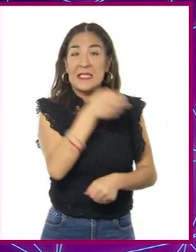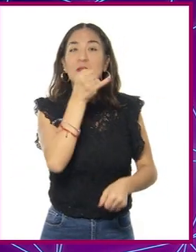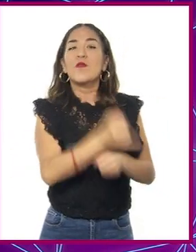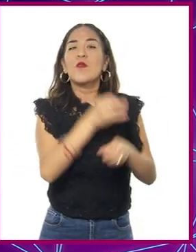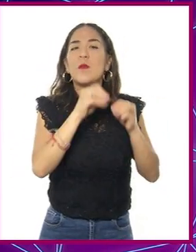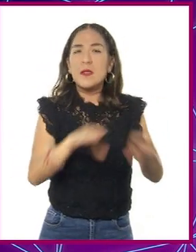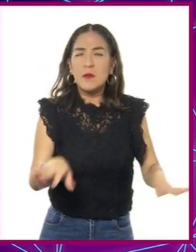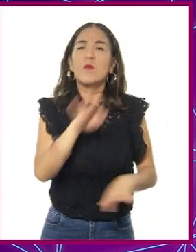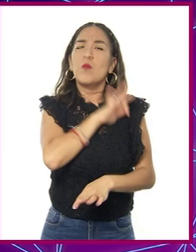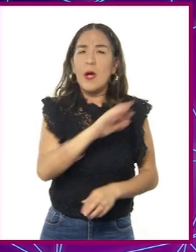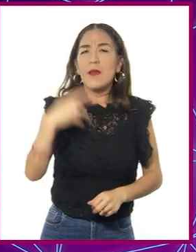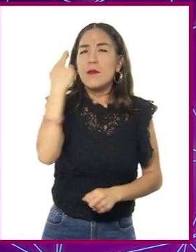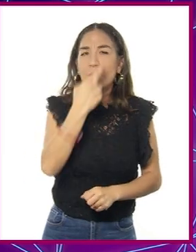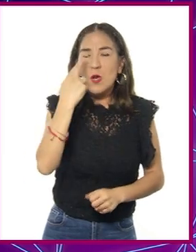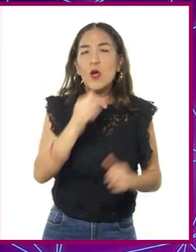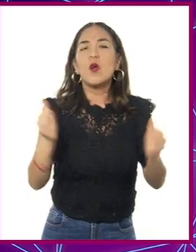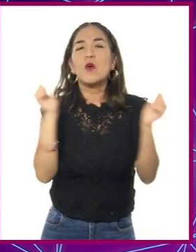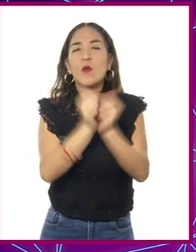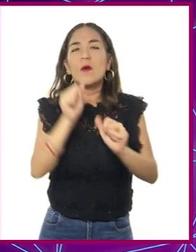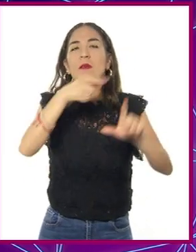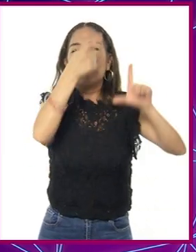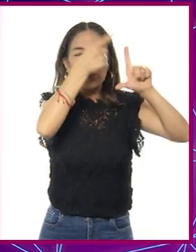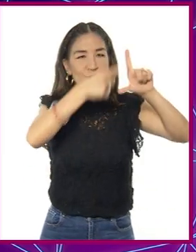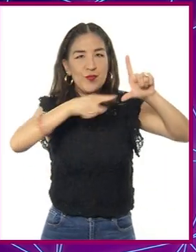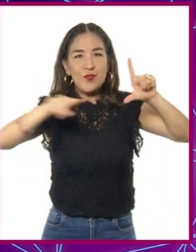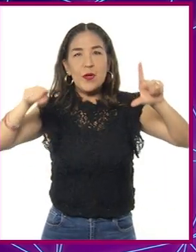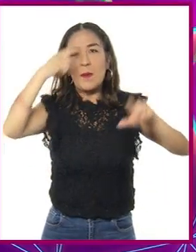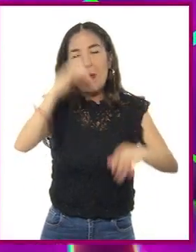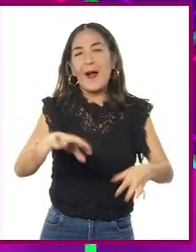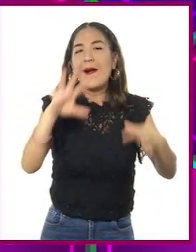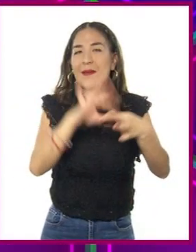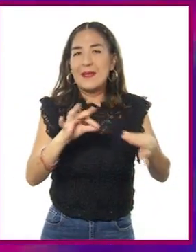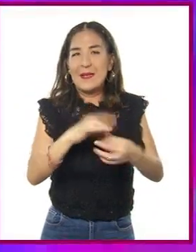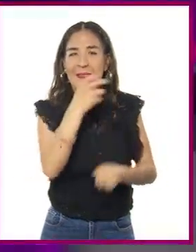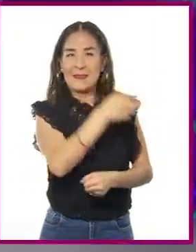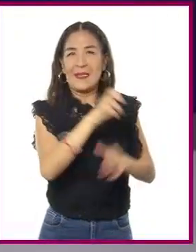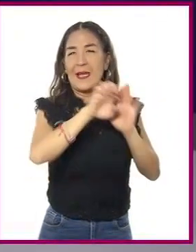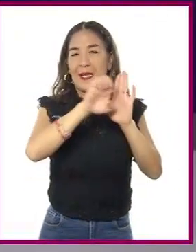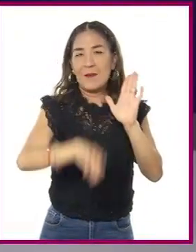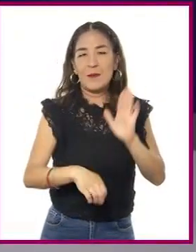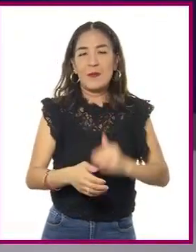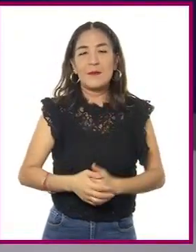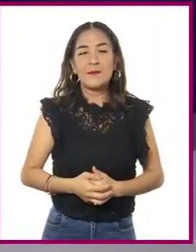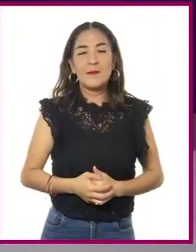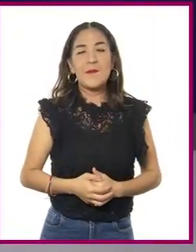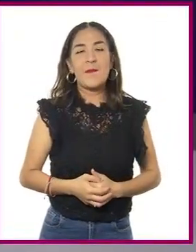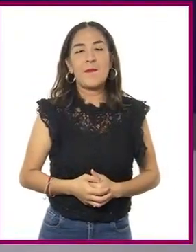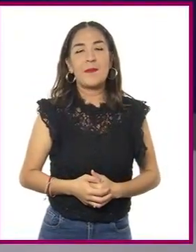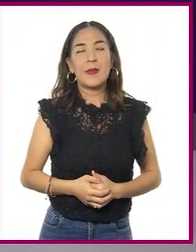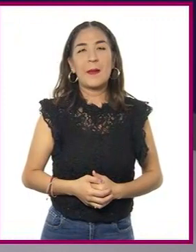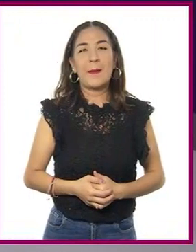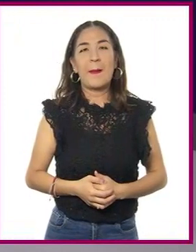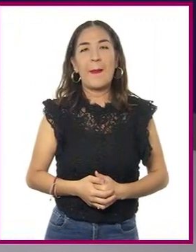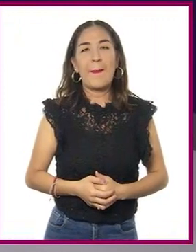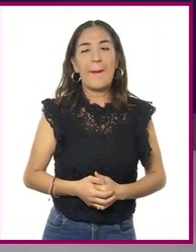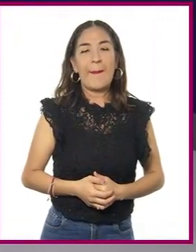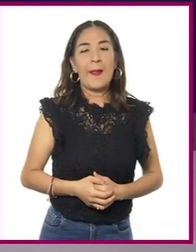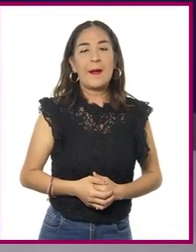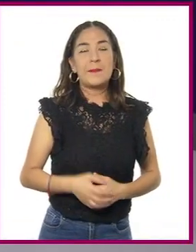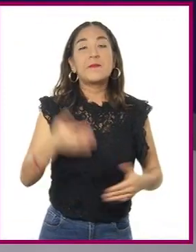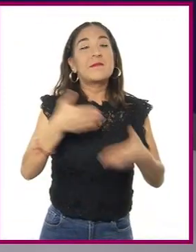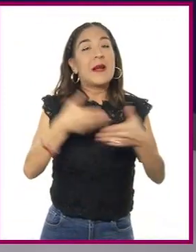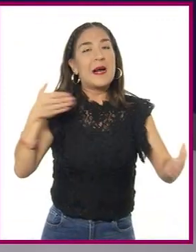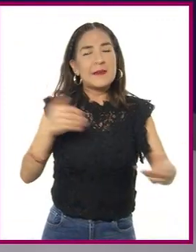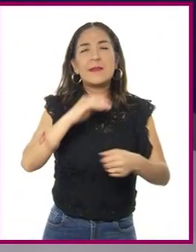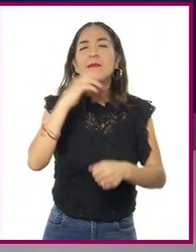realizar un análisis sobre la gráfica que modela la situación planteada. Leslie, ¿te parece si antes de concluir